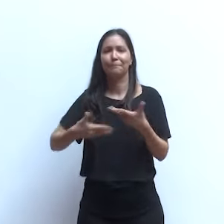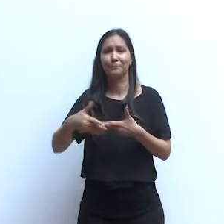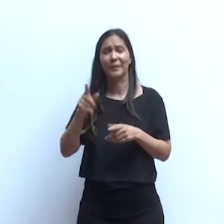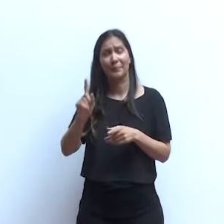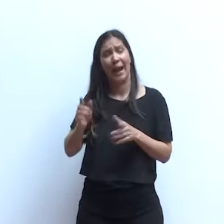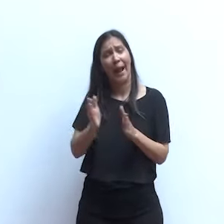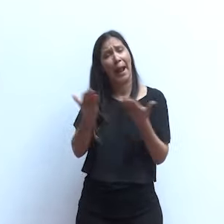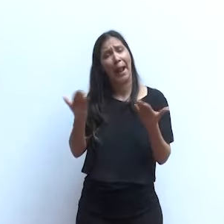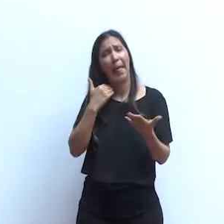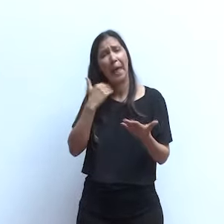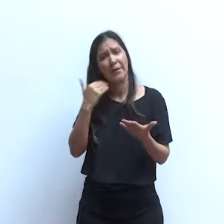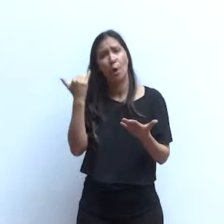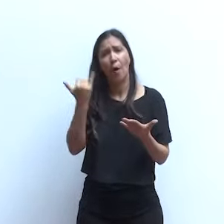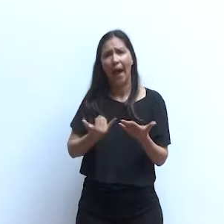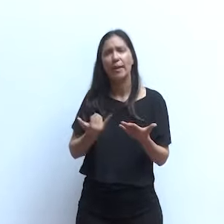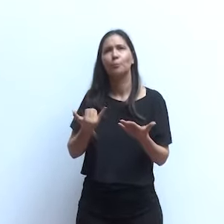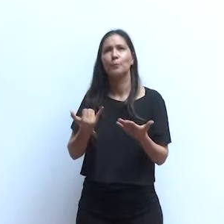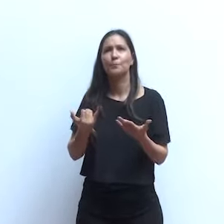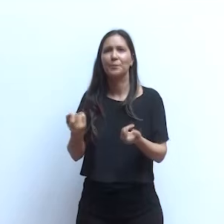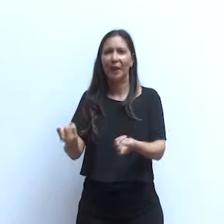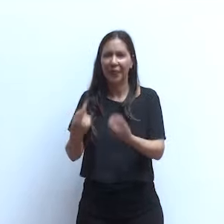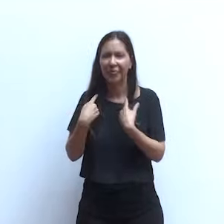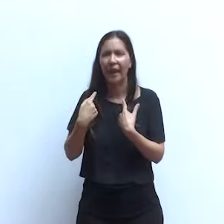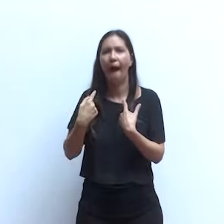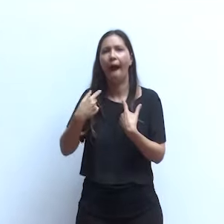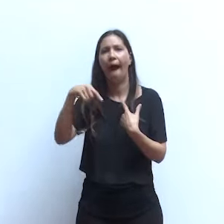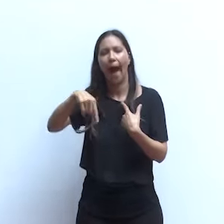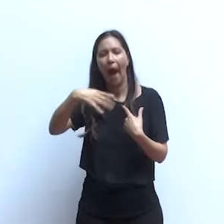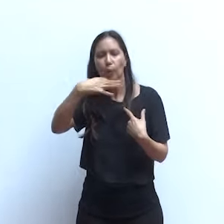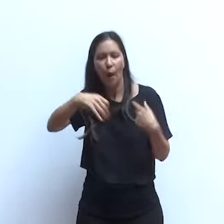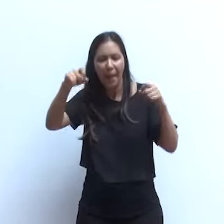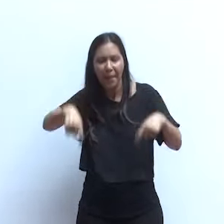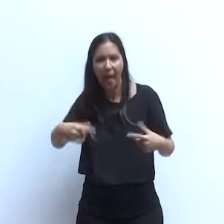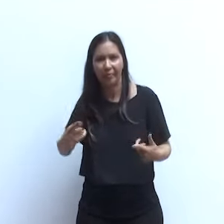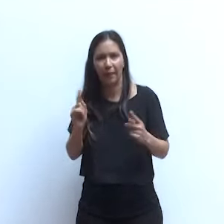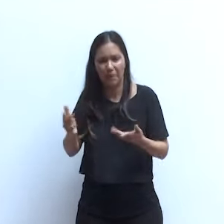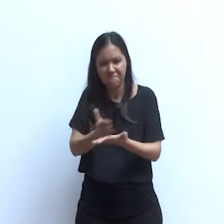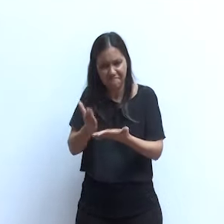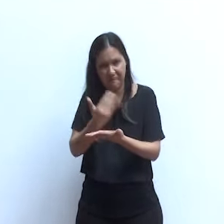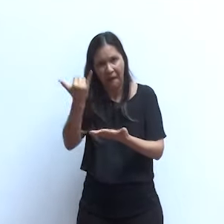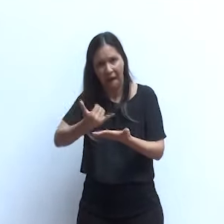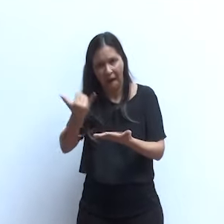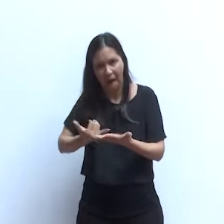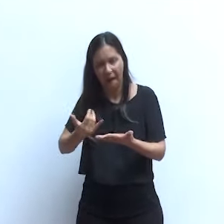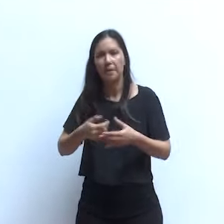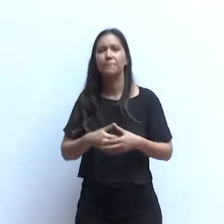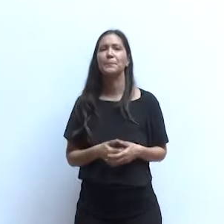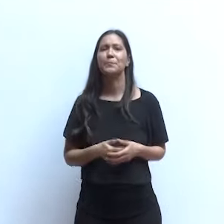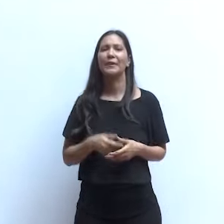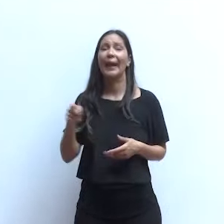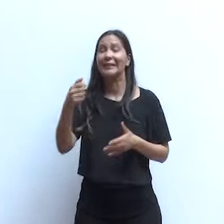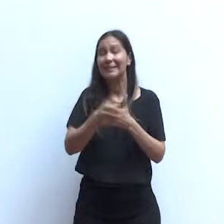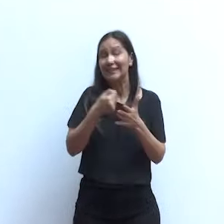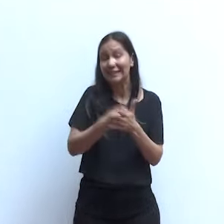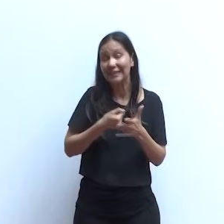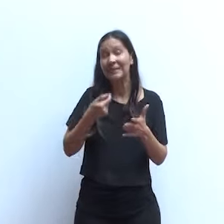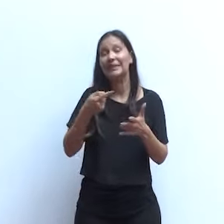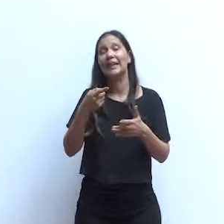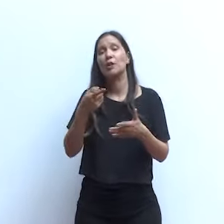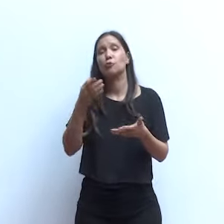libro también de devolverle actualidad también a grams no O sea insiste en la productividad te